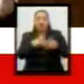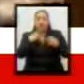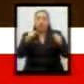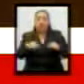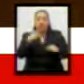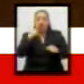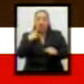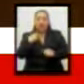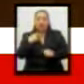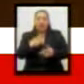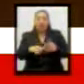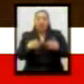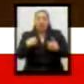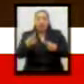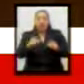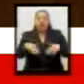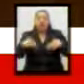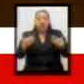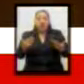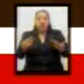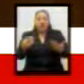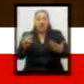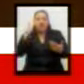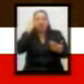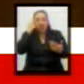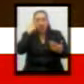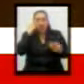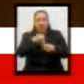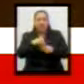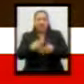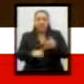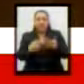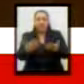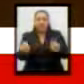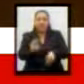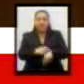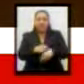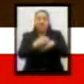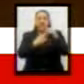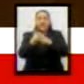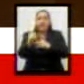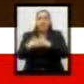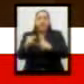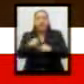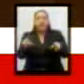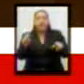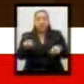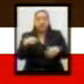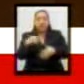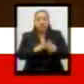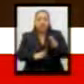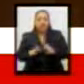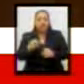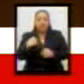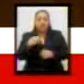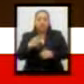hombres, que tienen esa posibilidad de pensar en qué tipo de obras, de infraestructura se puede financiar, yo les digo